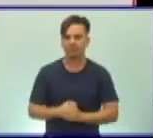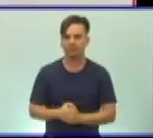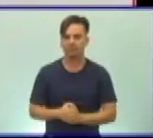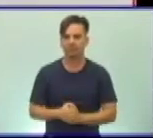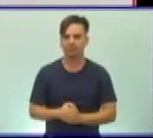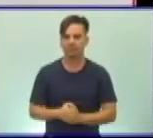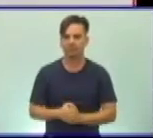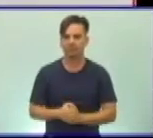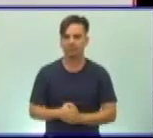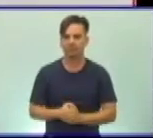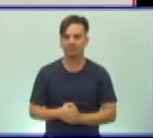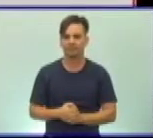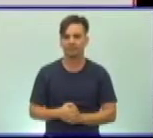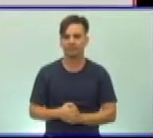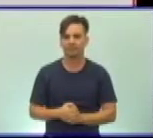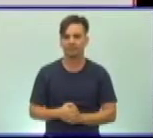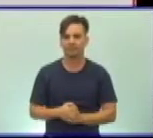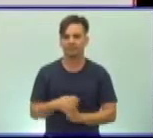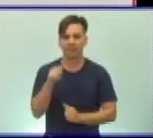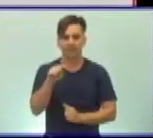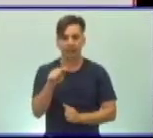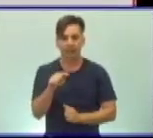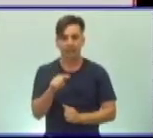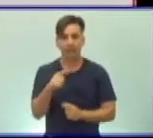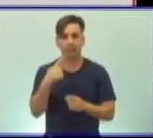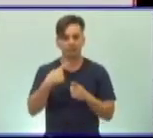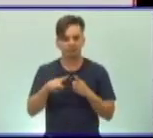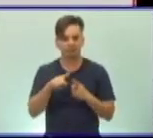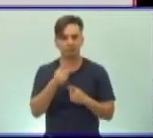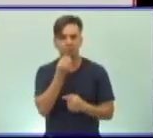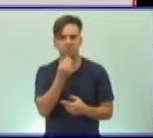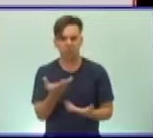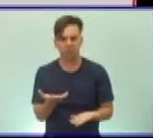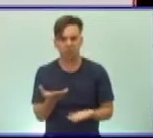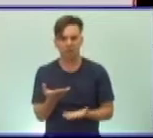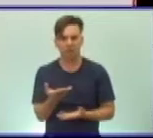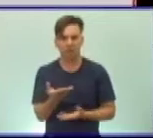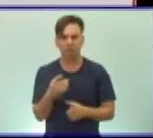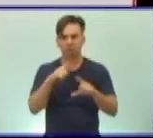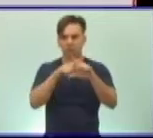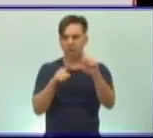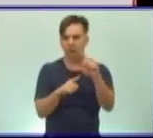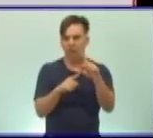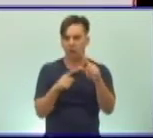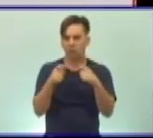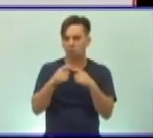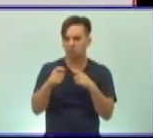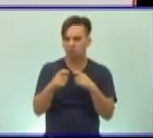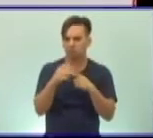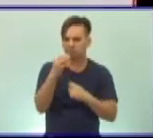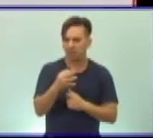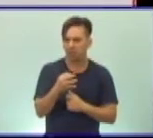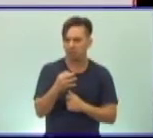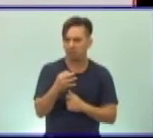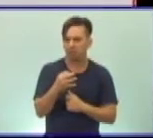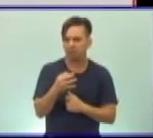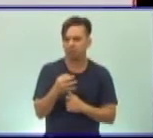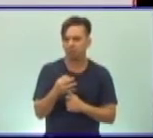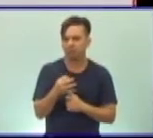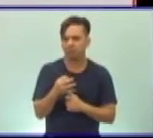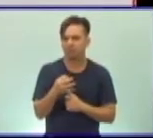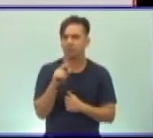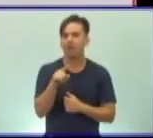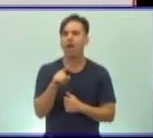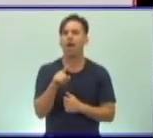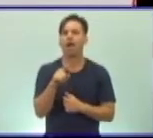Efectivamente. ¿Y en ellos existirá también ángulos con igual amplitud? Correcto. Ahora estamos hablando de